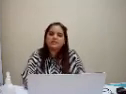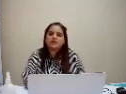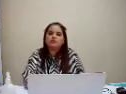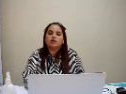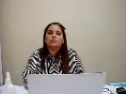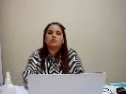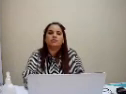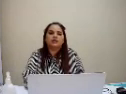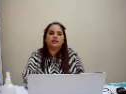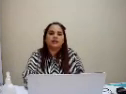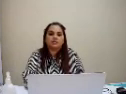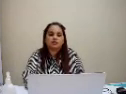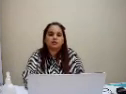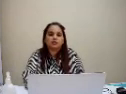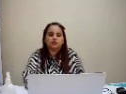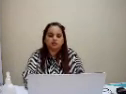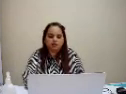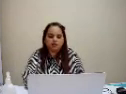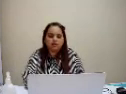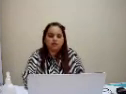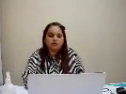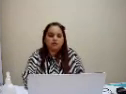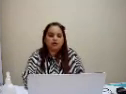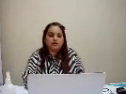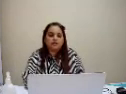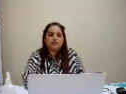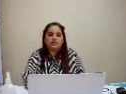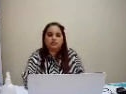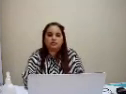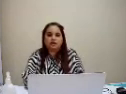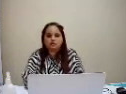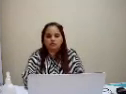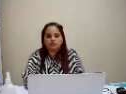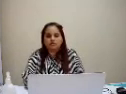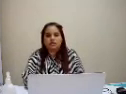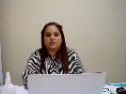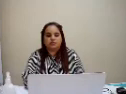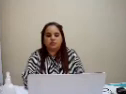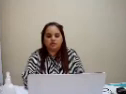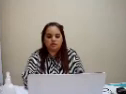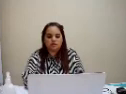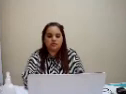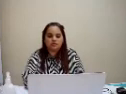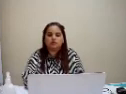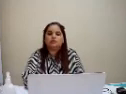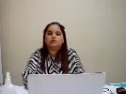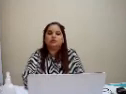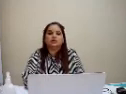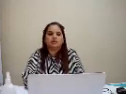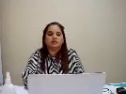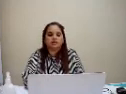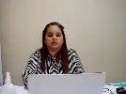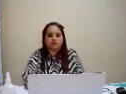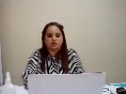Y también usamos cuando hay ideaciones suicidas, cuando hay depresión mayor. La depresión mayor tiene episodios